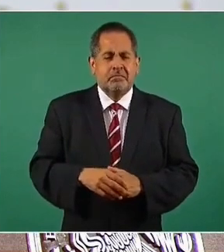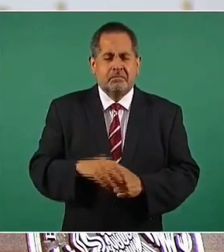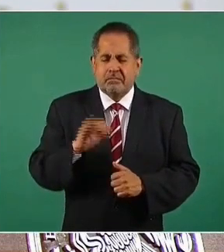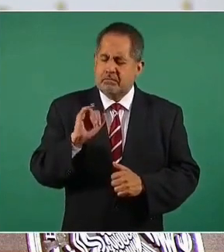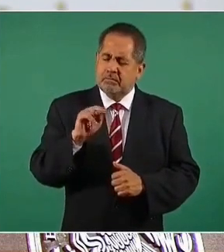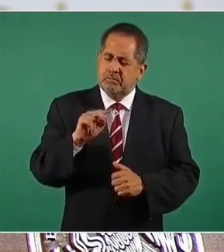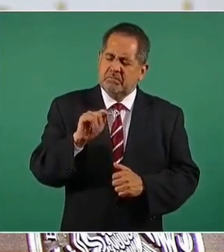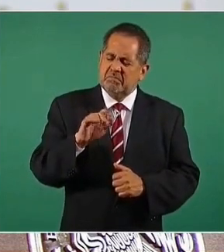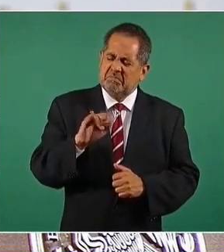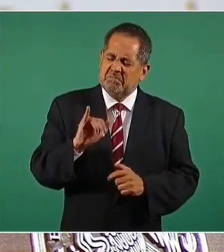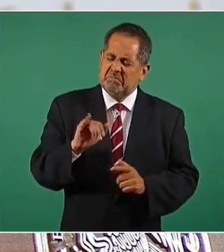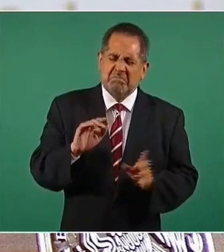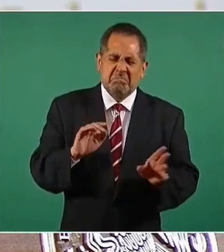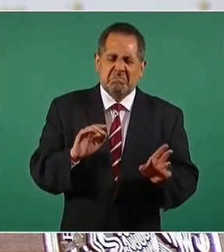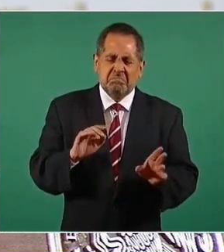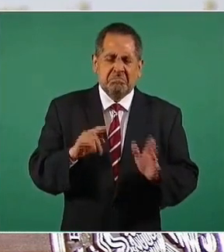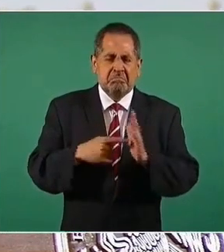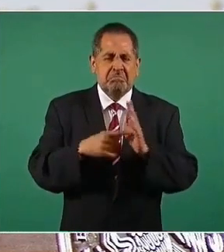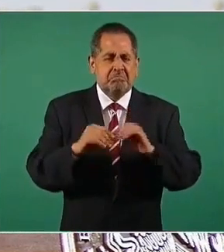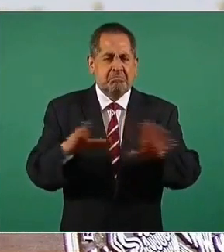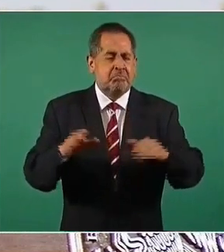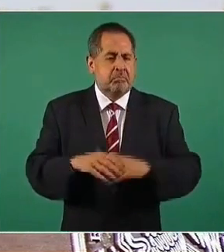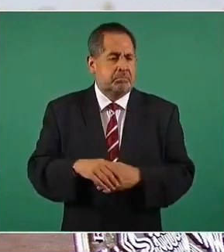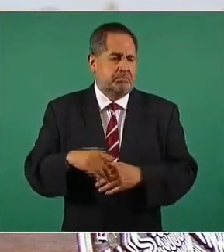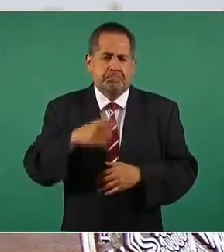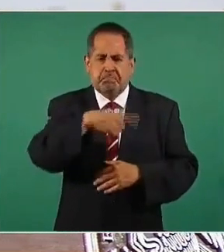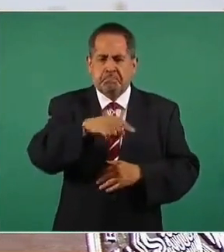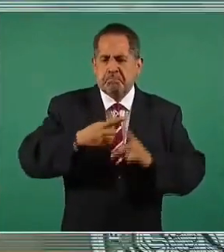Intelito. ¿Qué hacen este